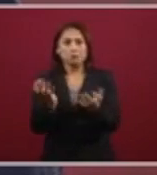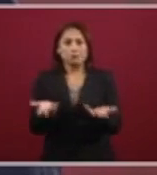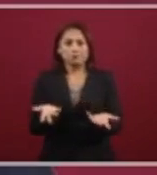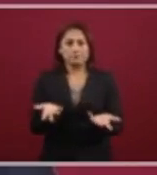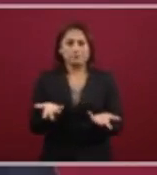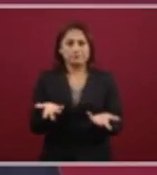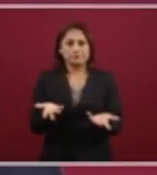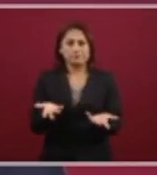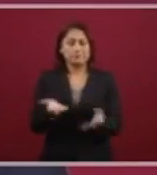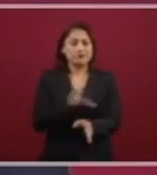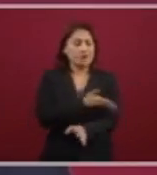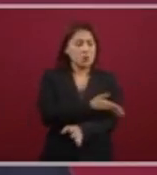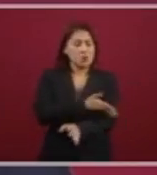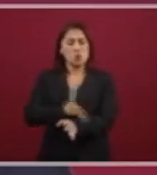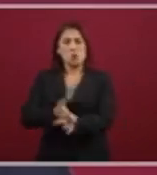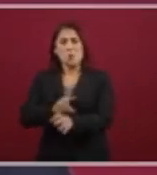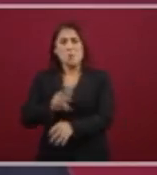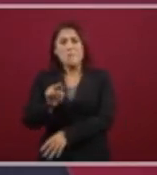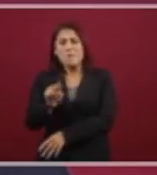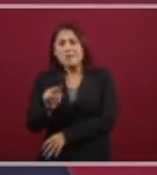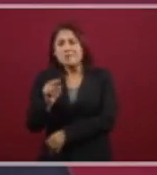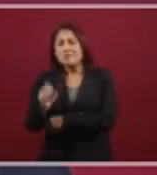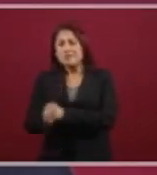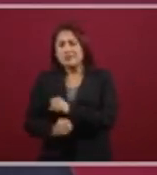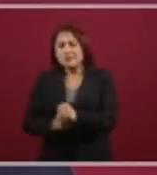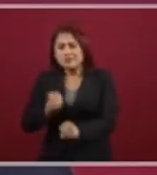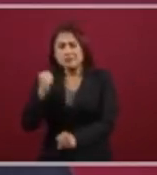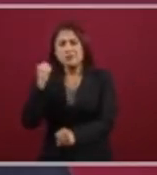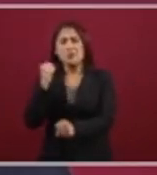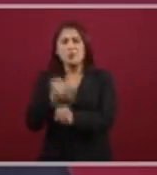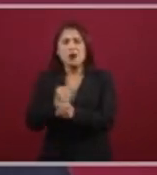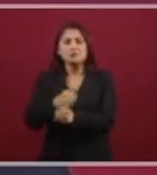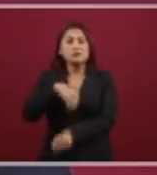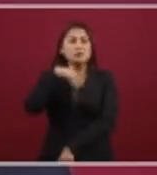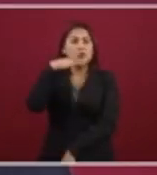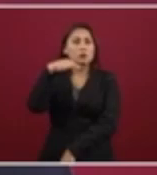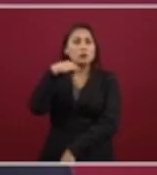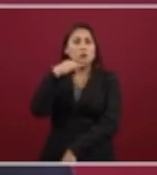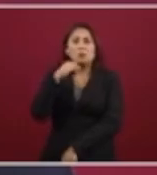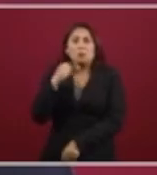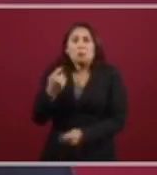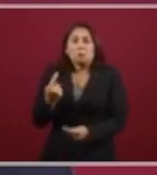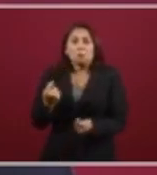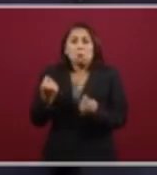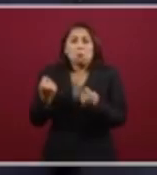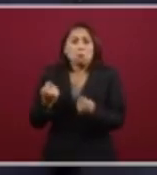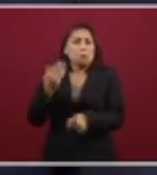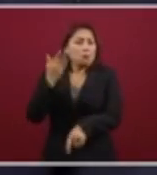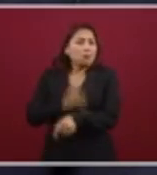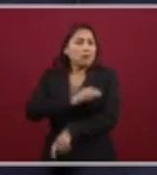por 25 años. No fue delito grave la corrupción.